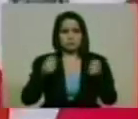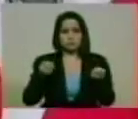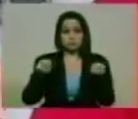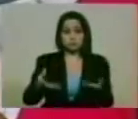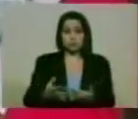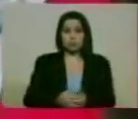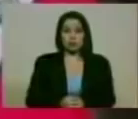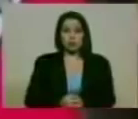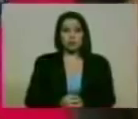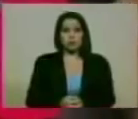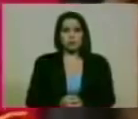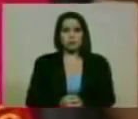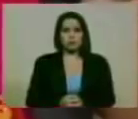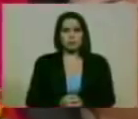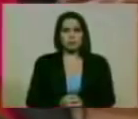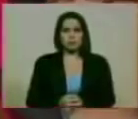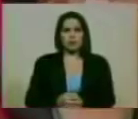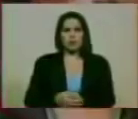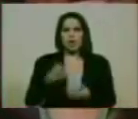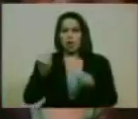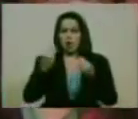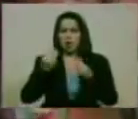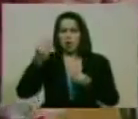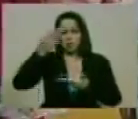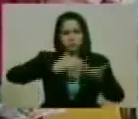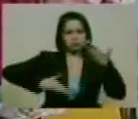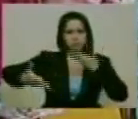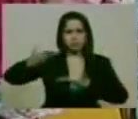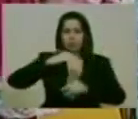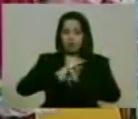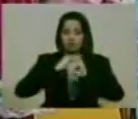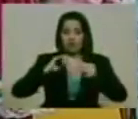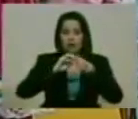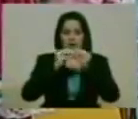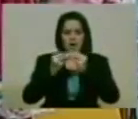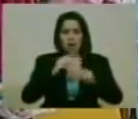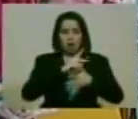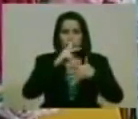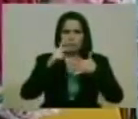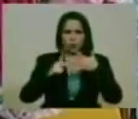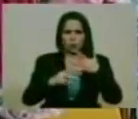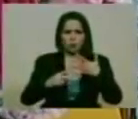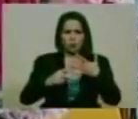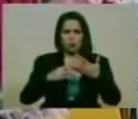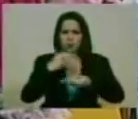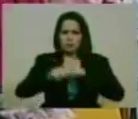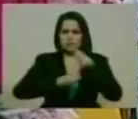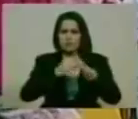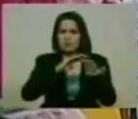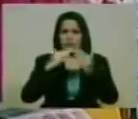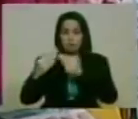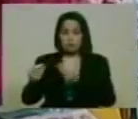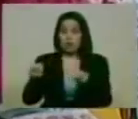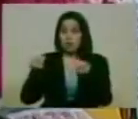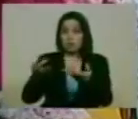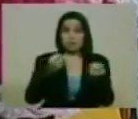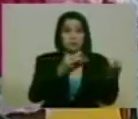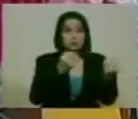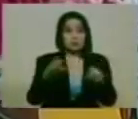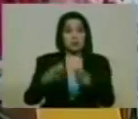vialidad y transporte para la comercialización de productos terminados desde nuestras comunidades a los mercados,